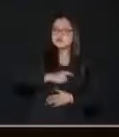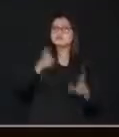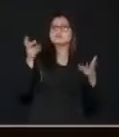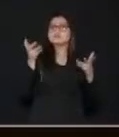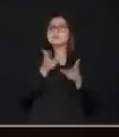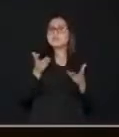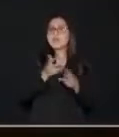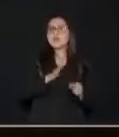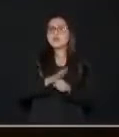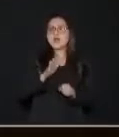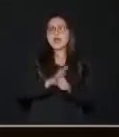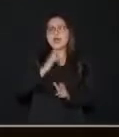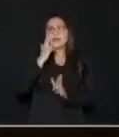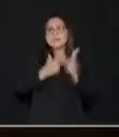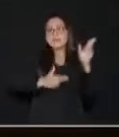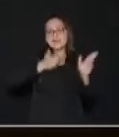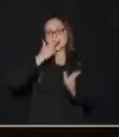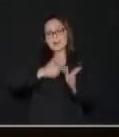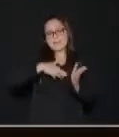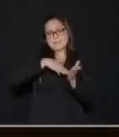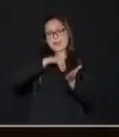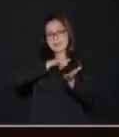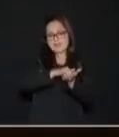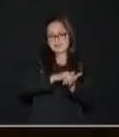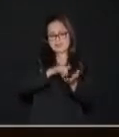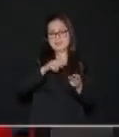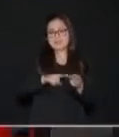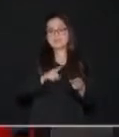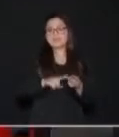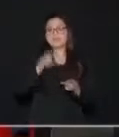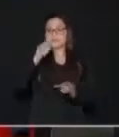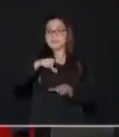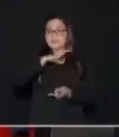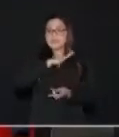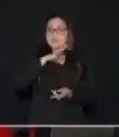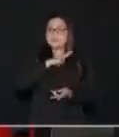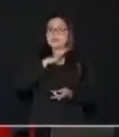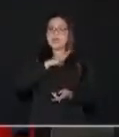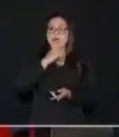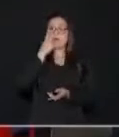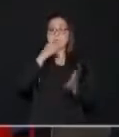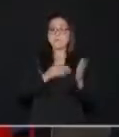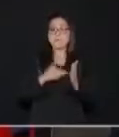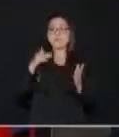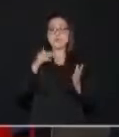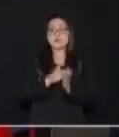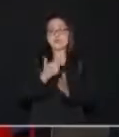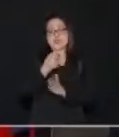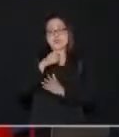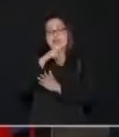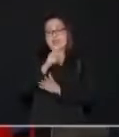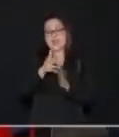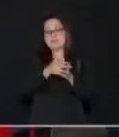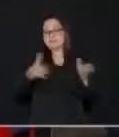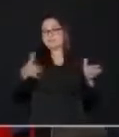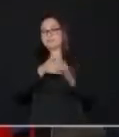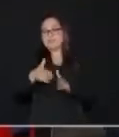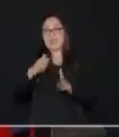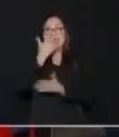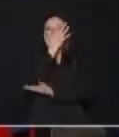el tren maya se sembrarán un millón de hectáreas de árboles frutales y maderables